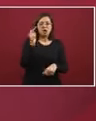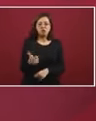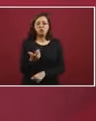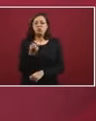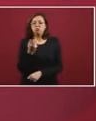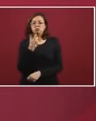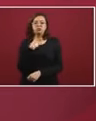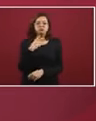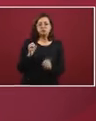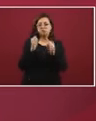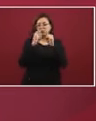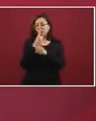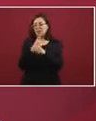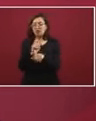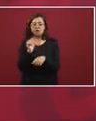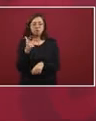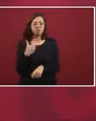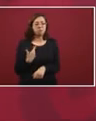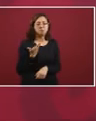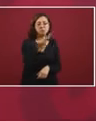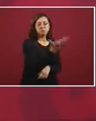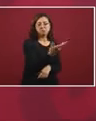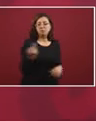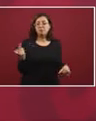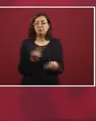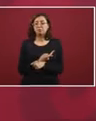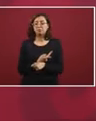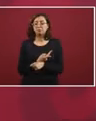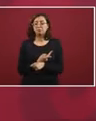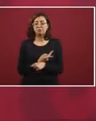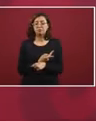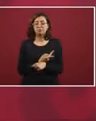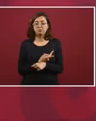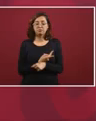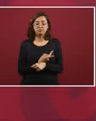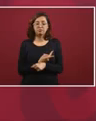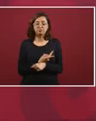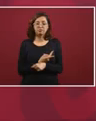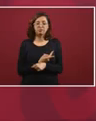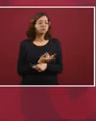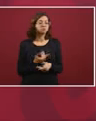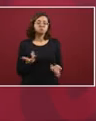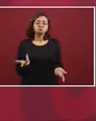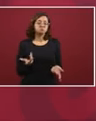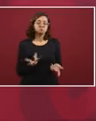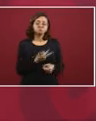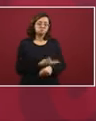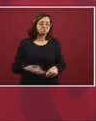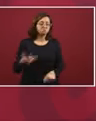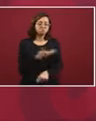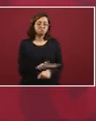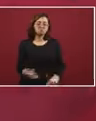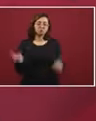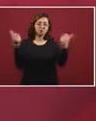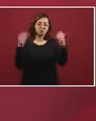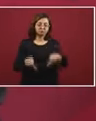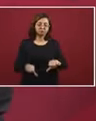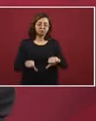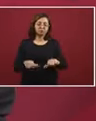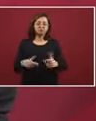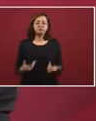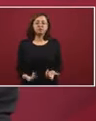de seguridad? Pues que normalmente no tiene éxito en su gestión. Entonces,